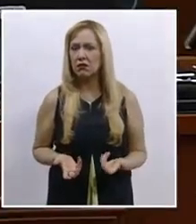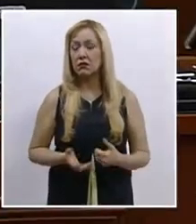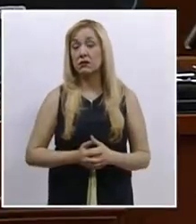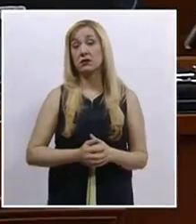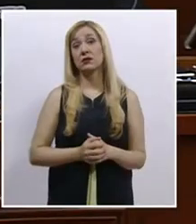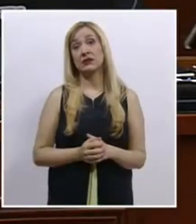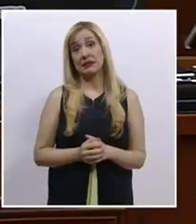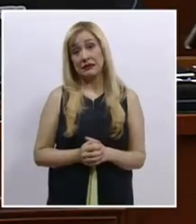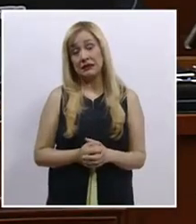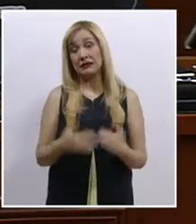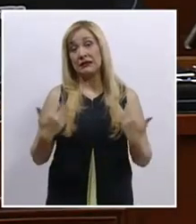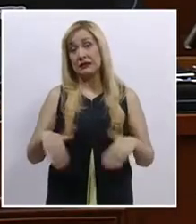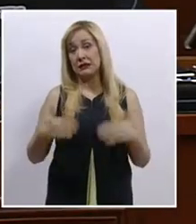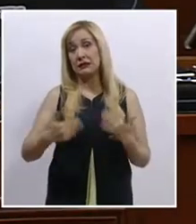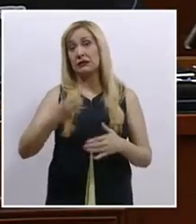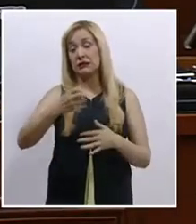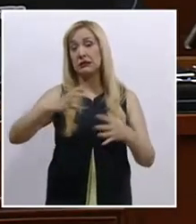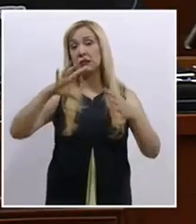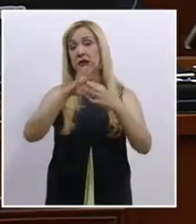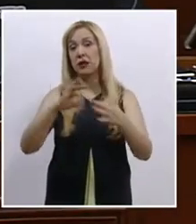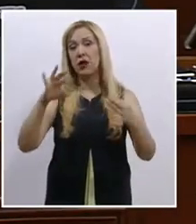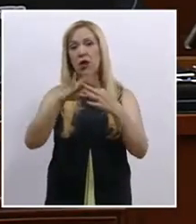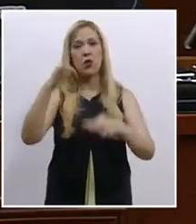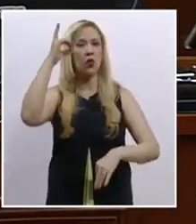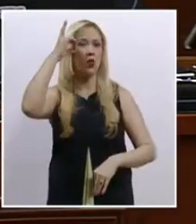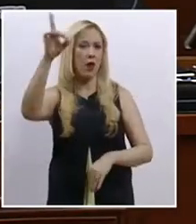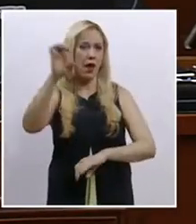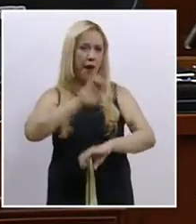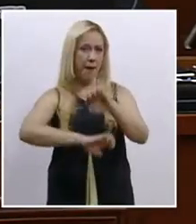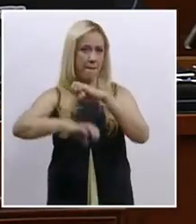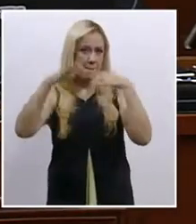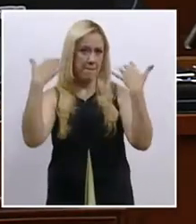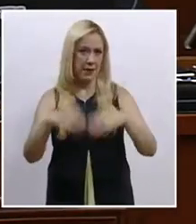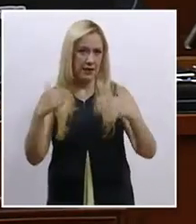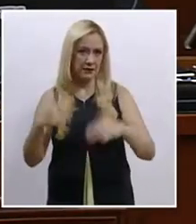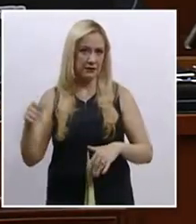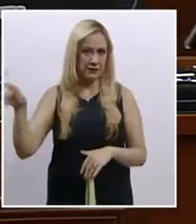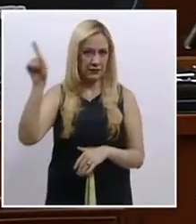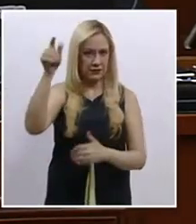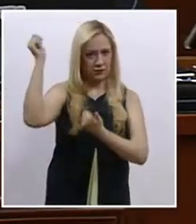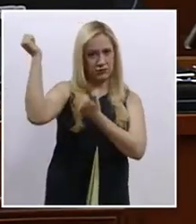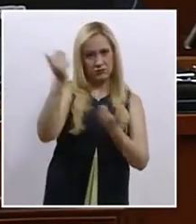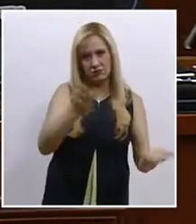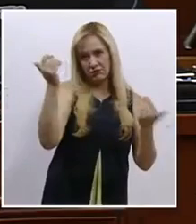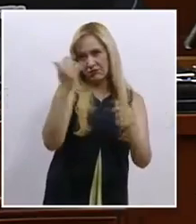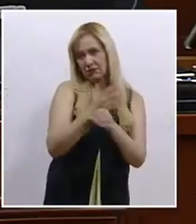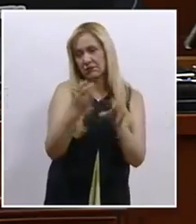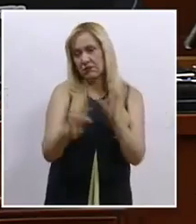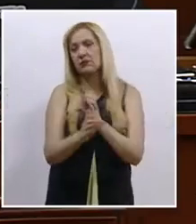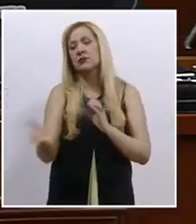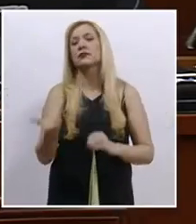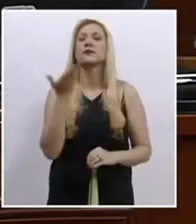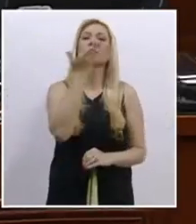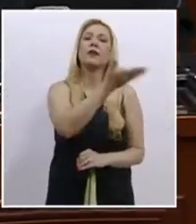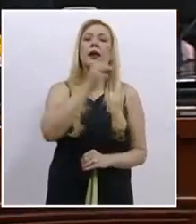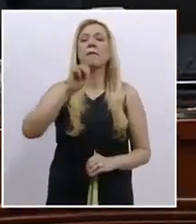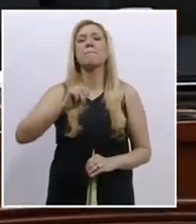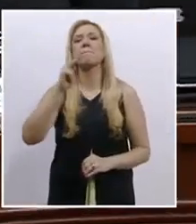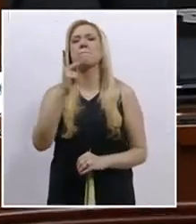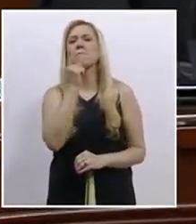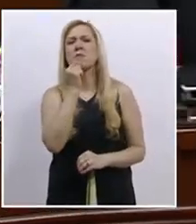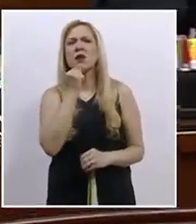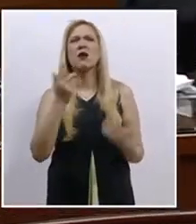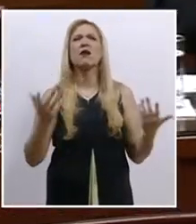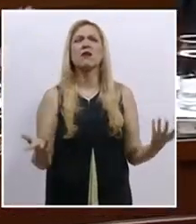Para conocer un poco más del caso, los dueños de las empresas que importaron la mercancía solicitaron al Ministerio Público acceso a